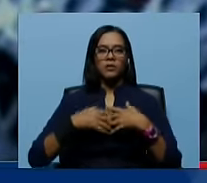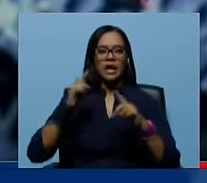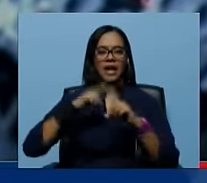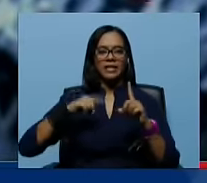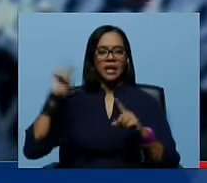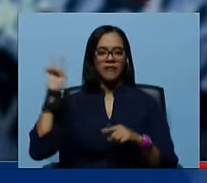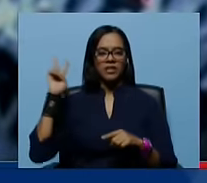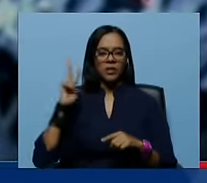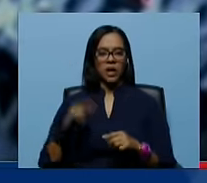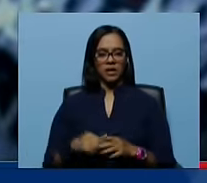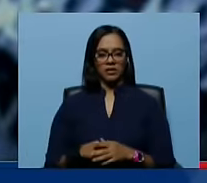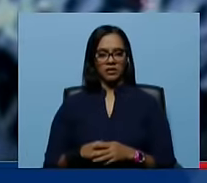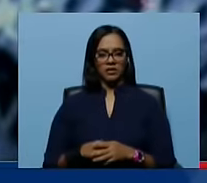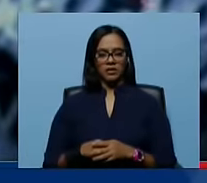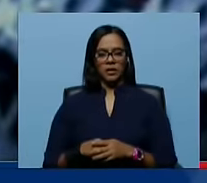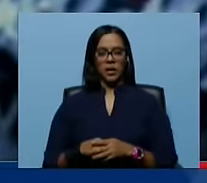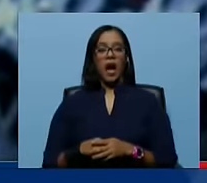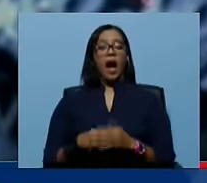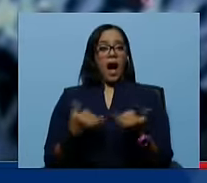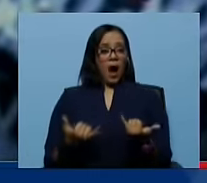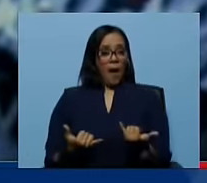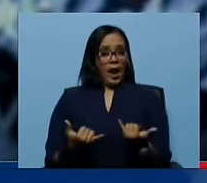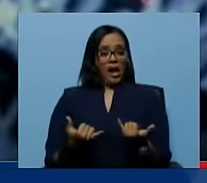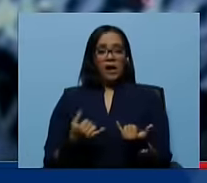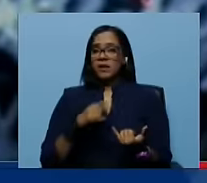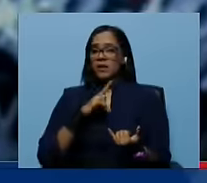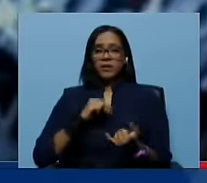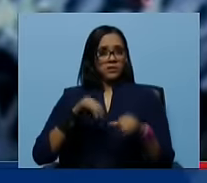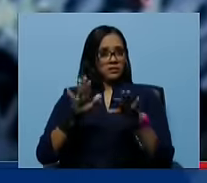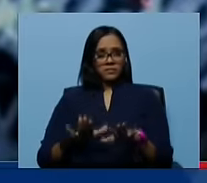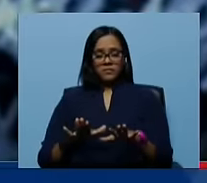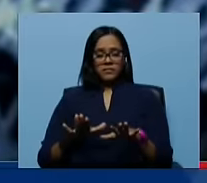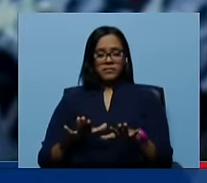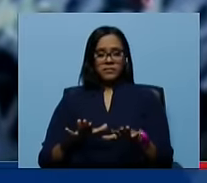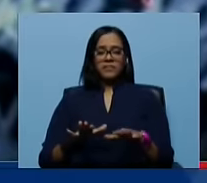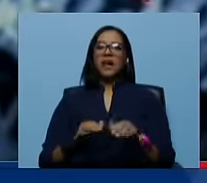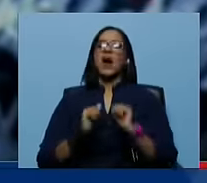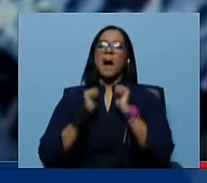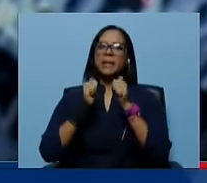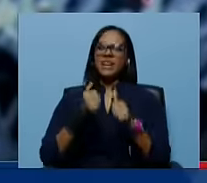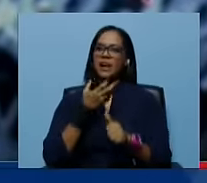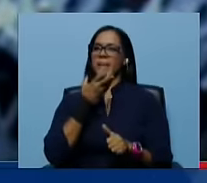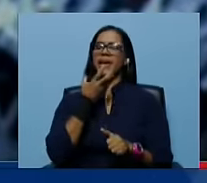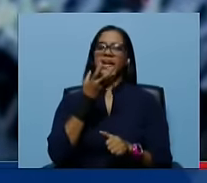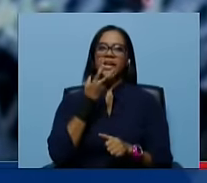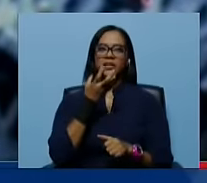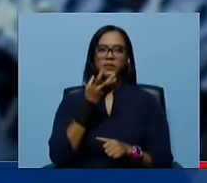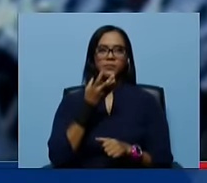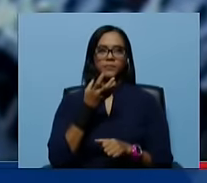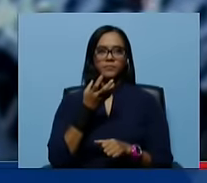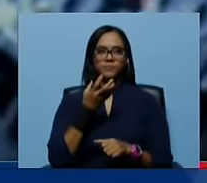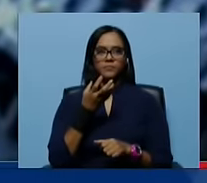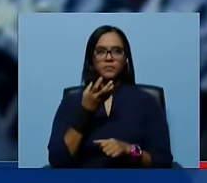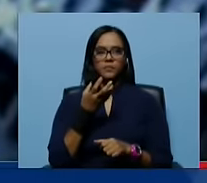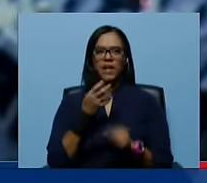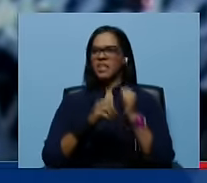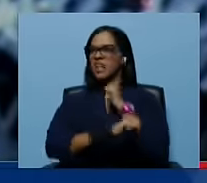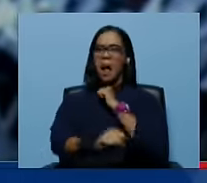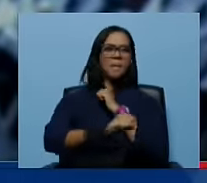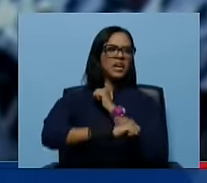venezolana. Ahora no se pararon ahí, comenzaron a pegar gritos de fraude,